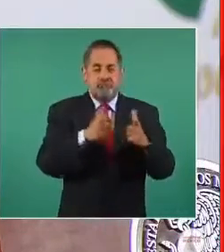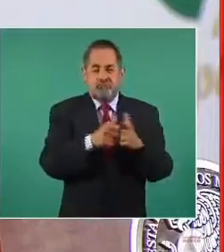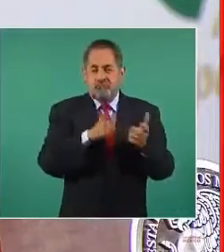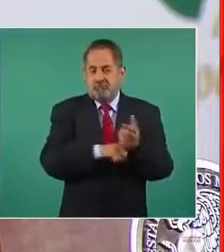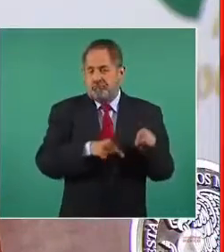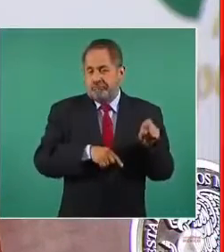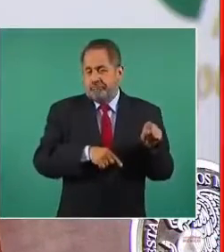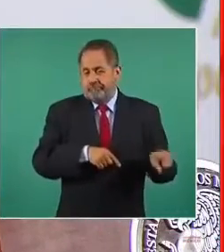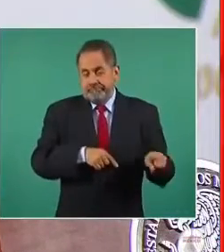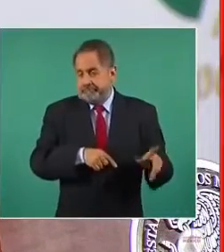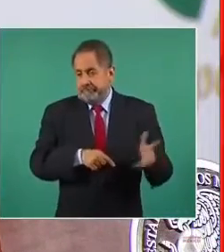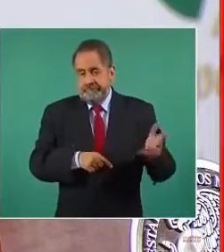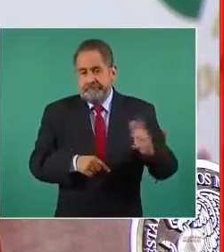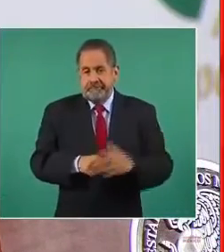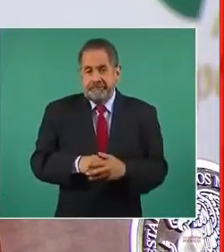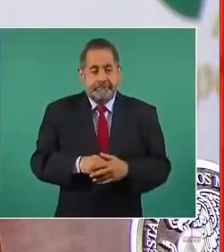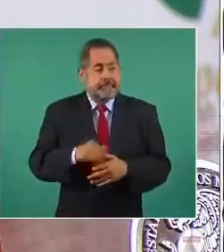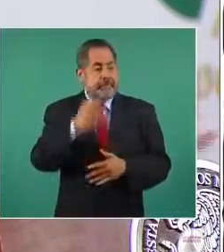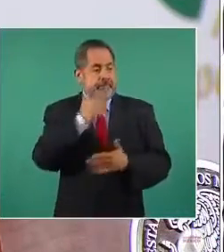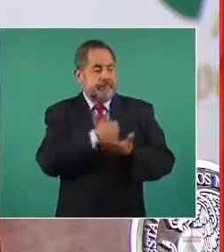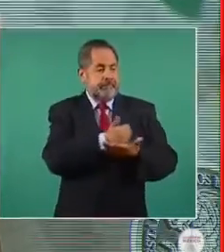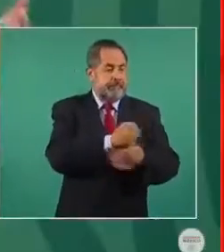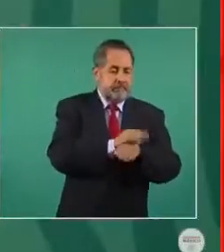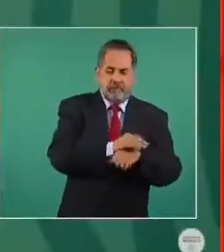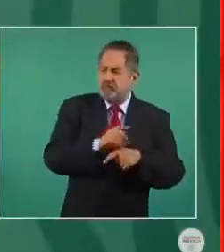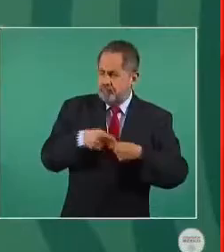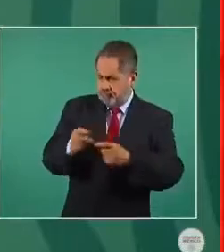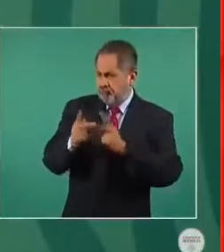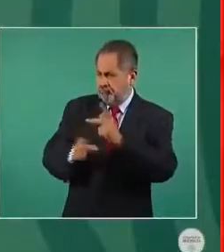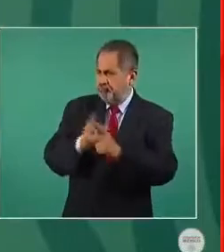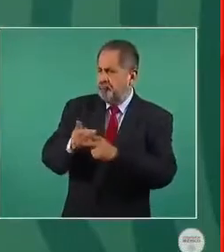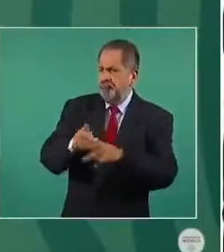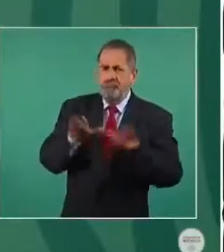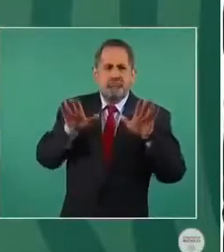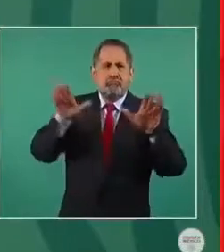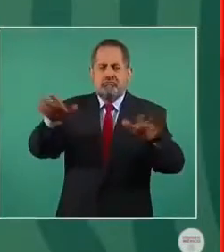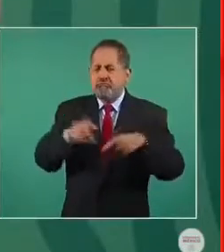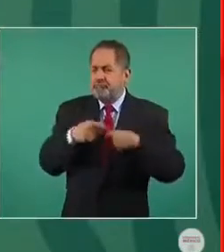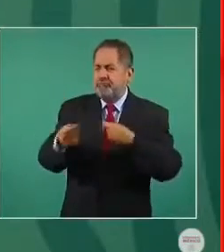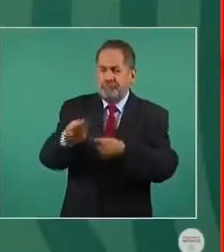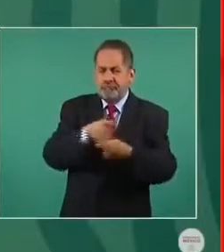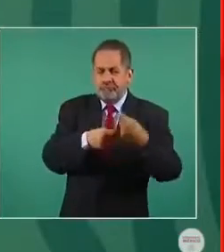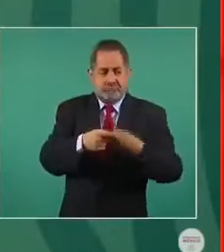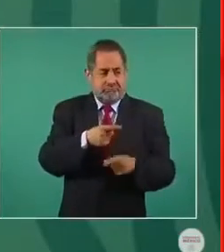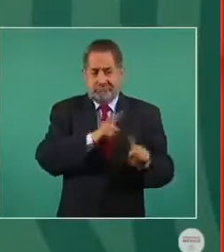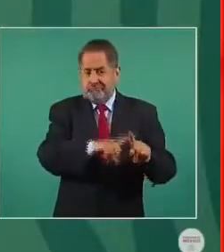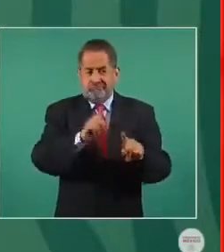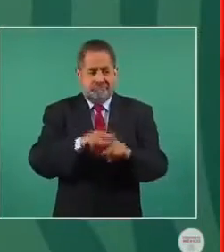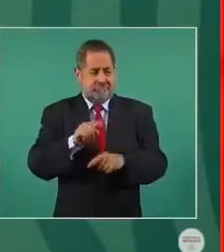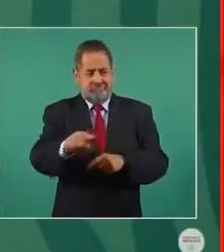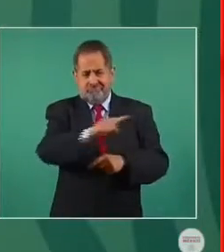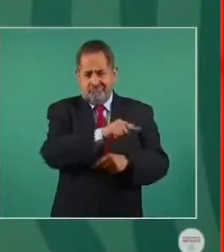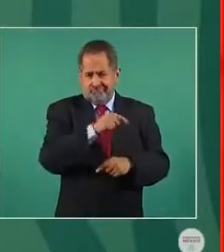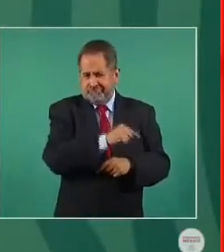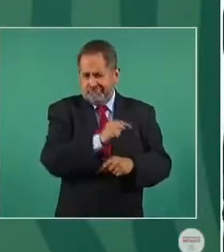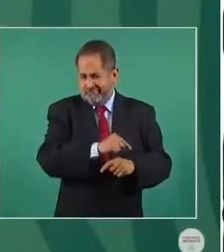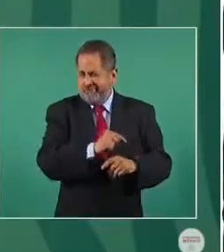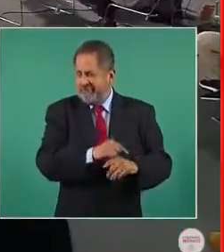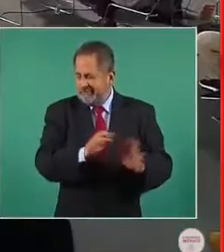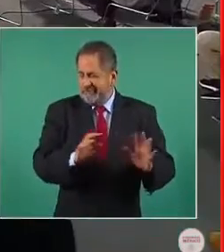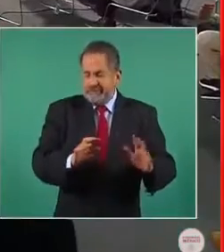a los que los ayudaba, les prestaba el avión, no uno, varios,